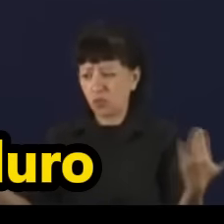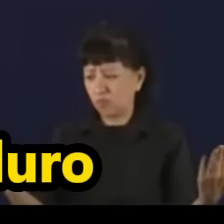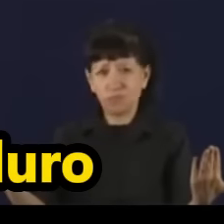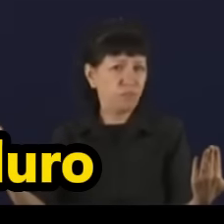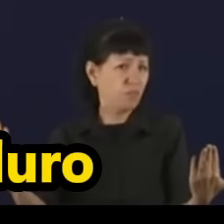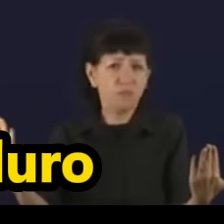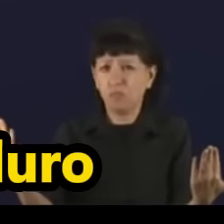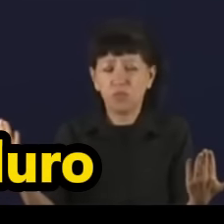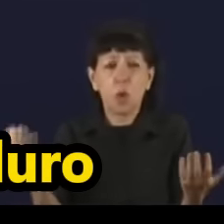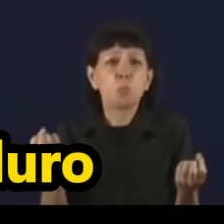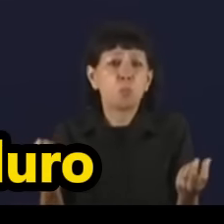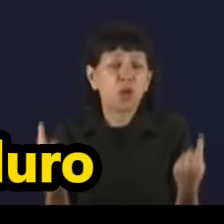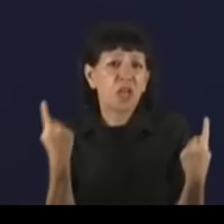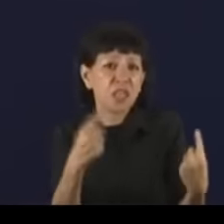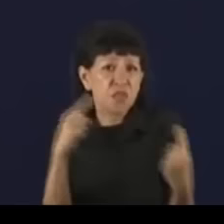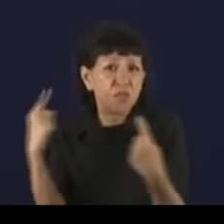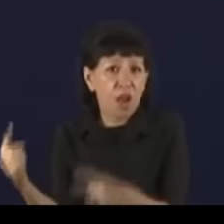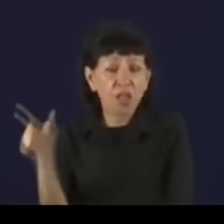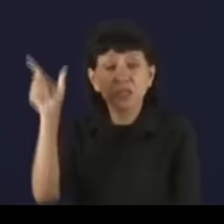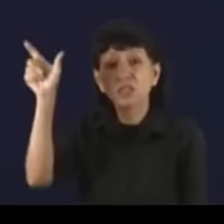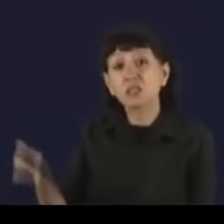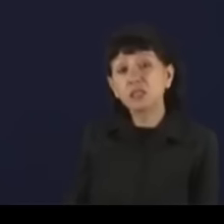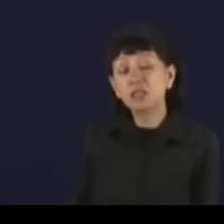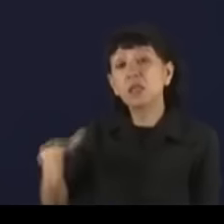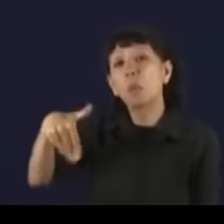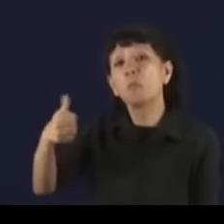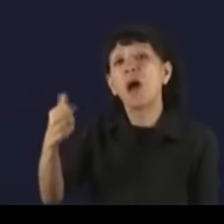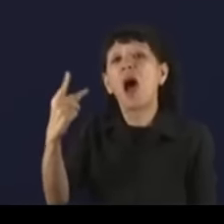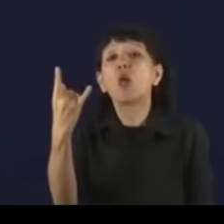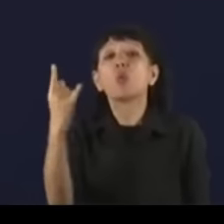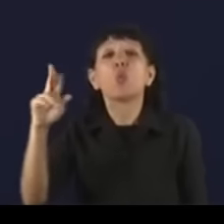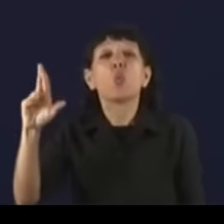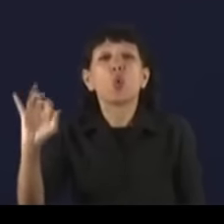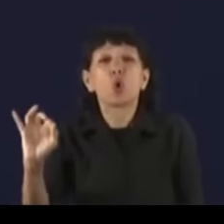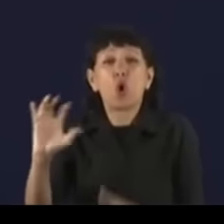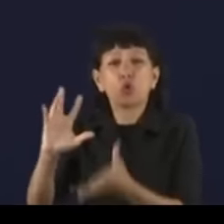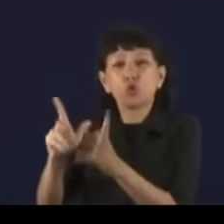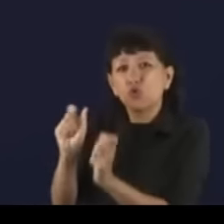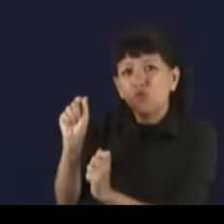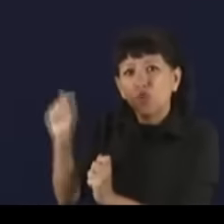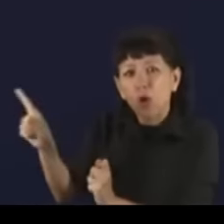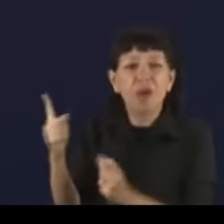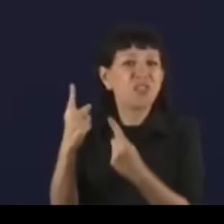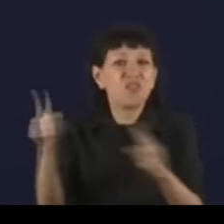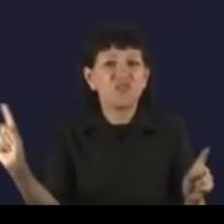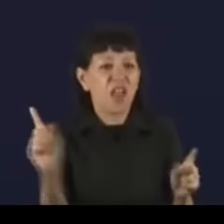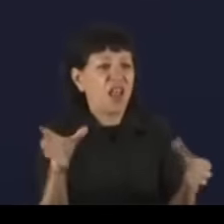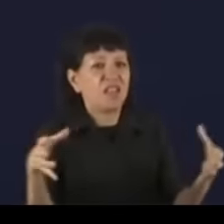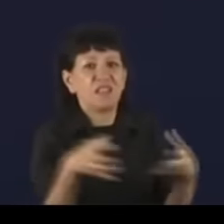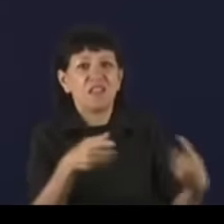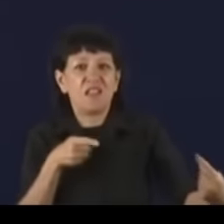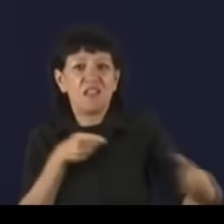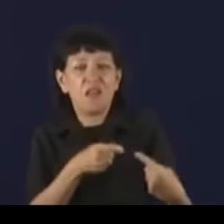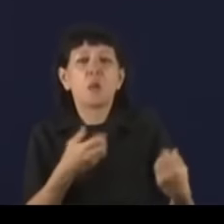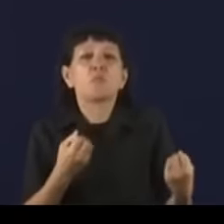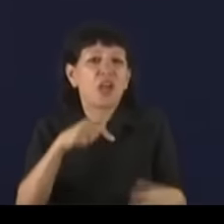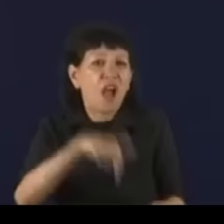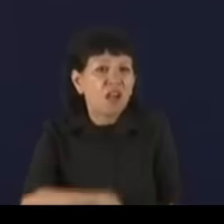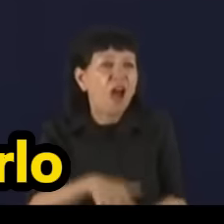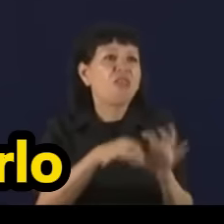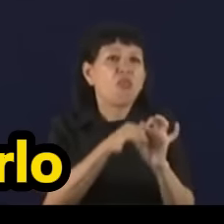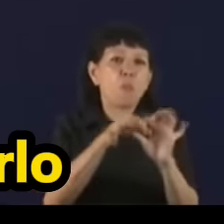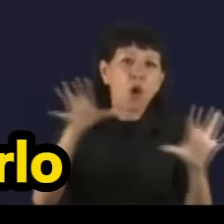que Maduro representa a lo que la oposición dentro del juego democrático, de la